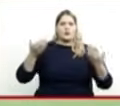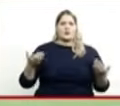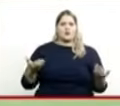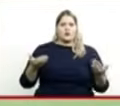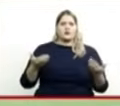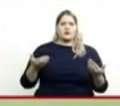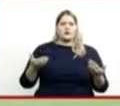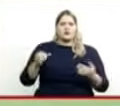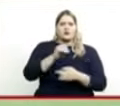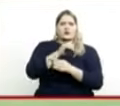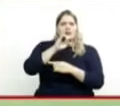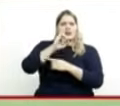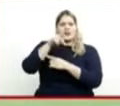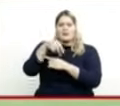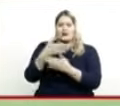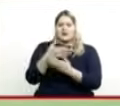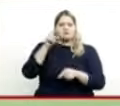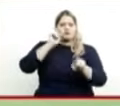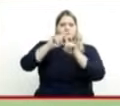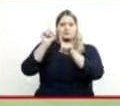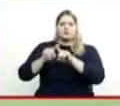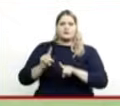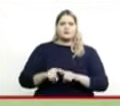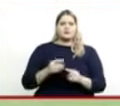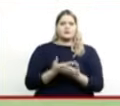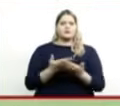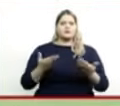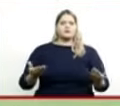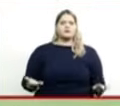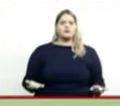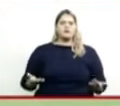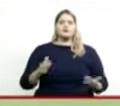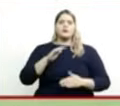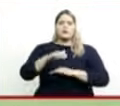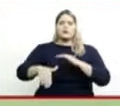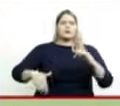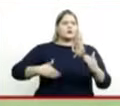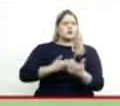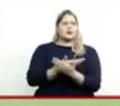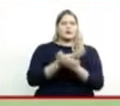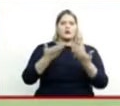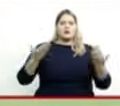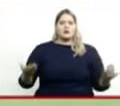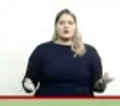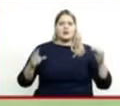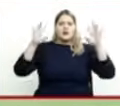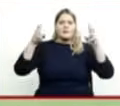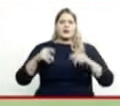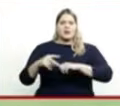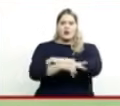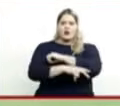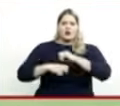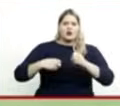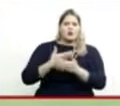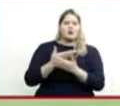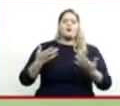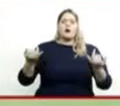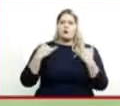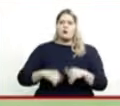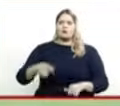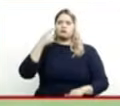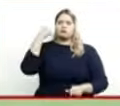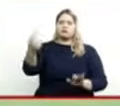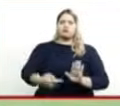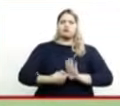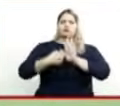del IP, entre otros. Estas auditorías sobre el saqueo las estamos presentando